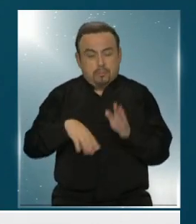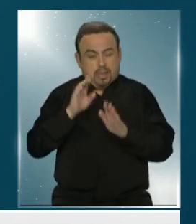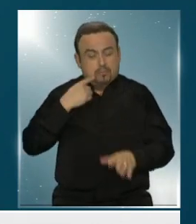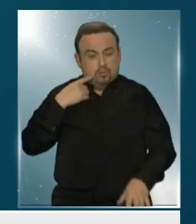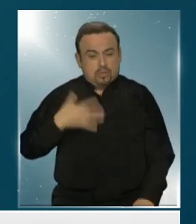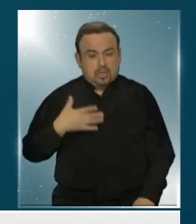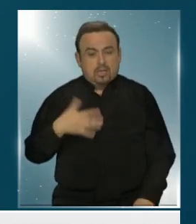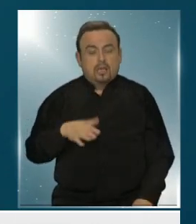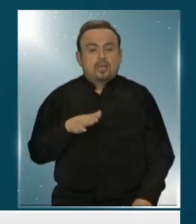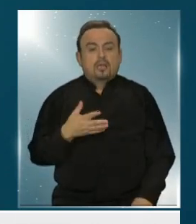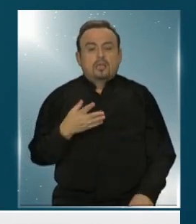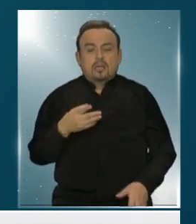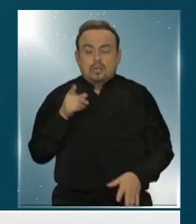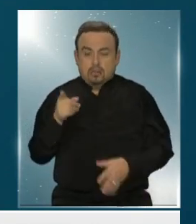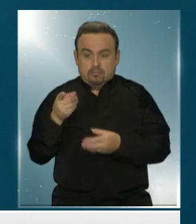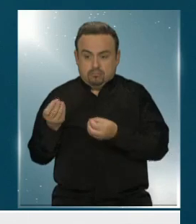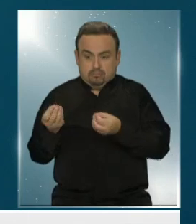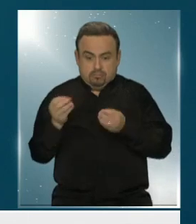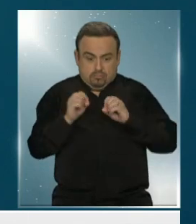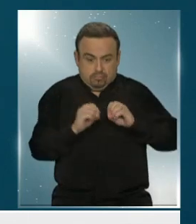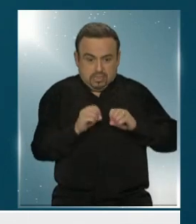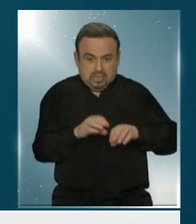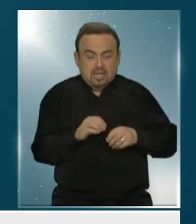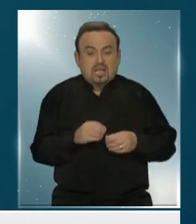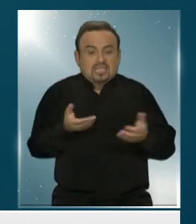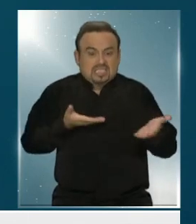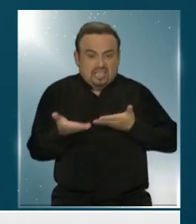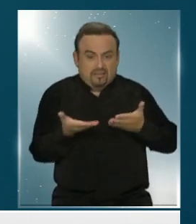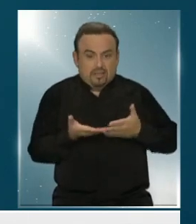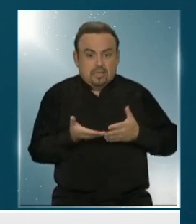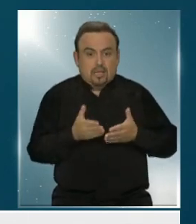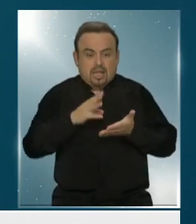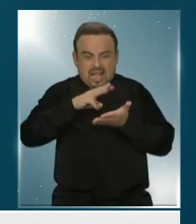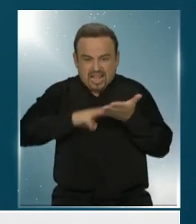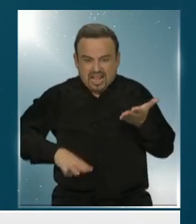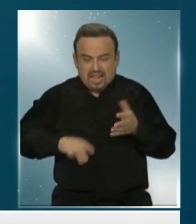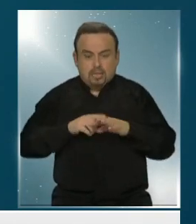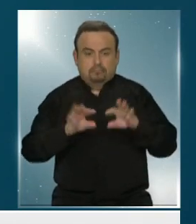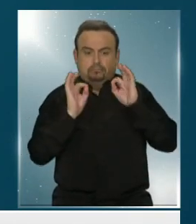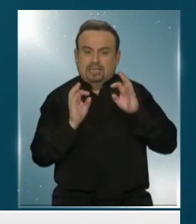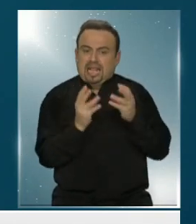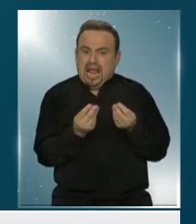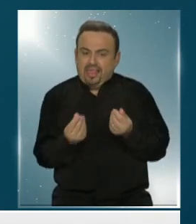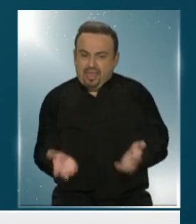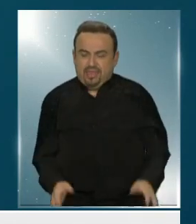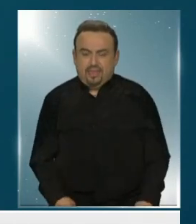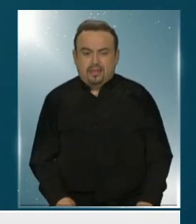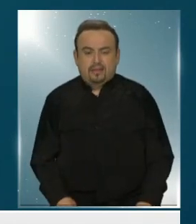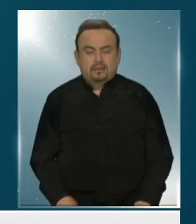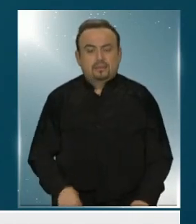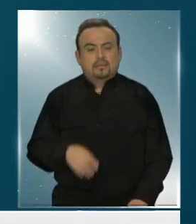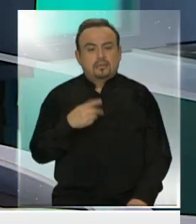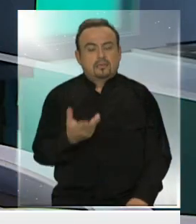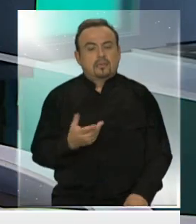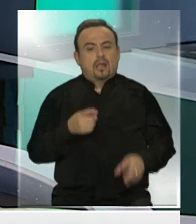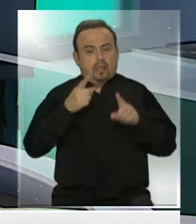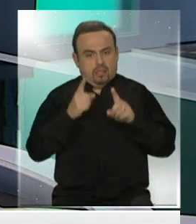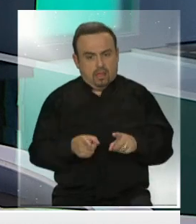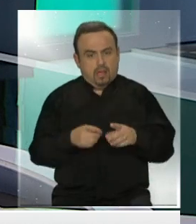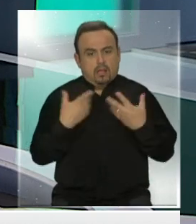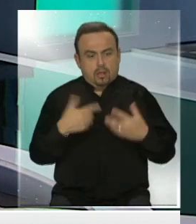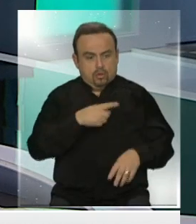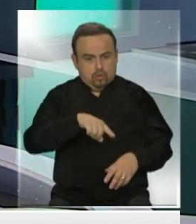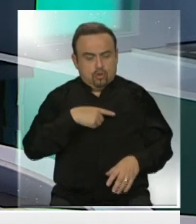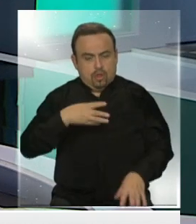precisamente los contenidos y el servicio educacional per se digamos que es básicamente que las habilidades se han adquirido